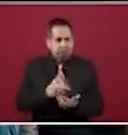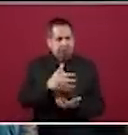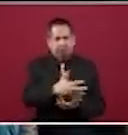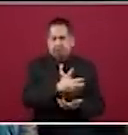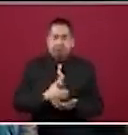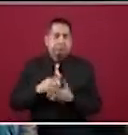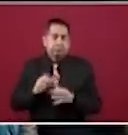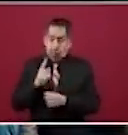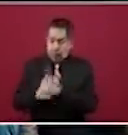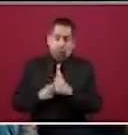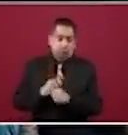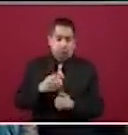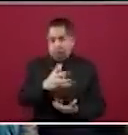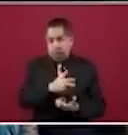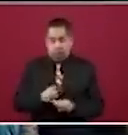en el año